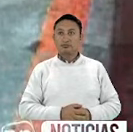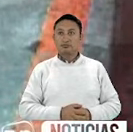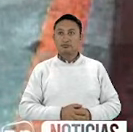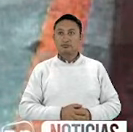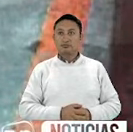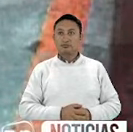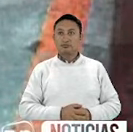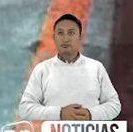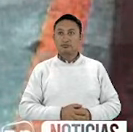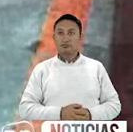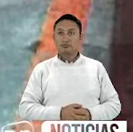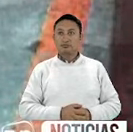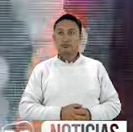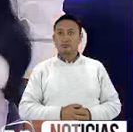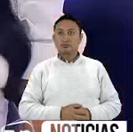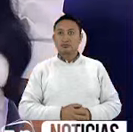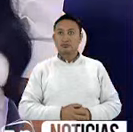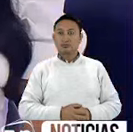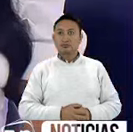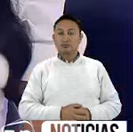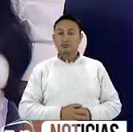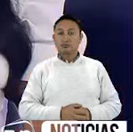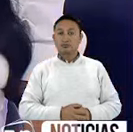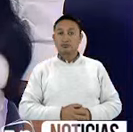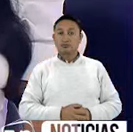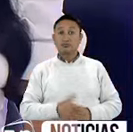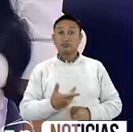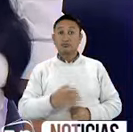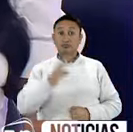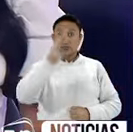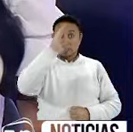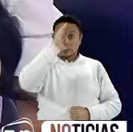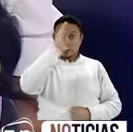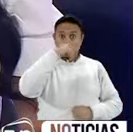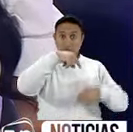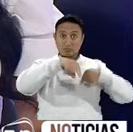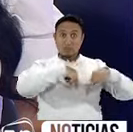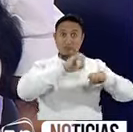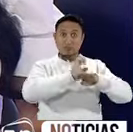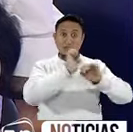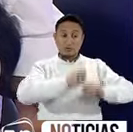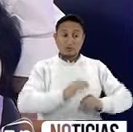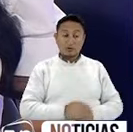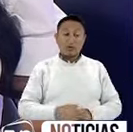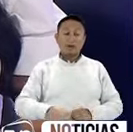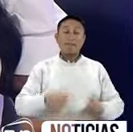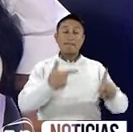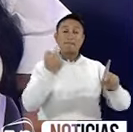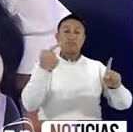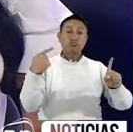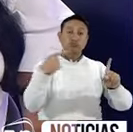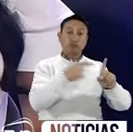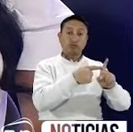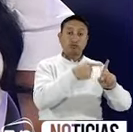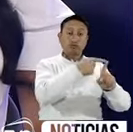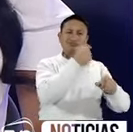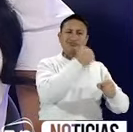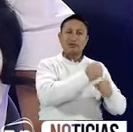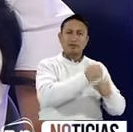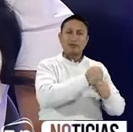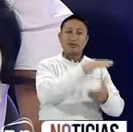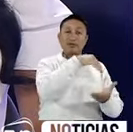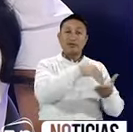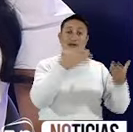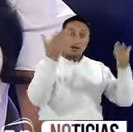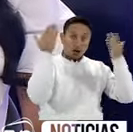José Morales. Un agente de la Comisión de Tránsito del Ecuador fue herido de bala mientras laboraba en el centro